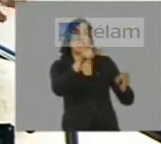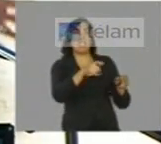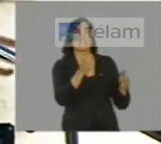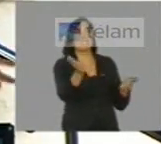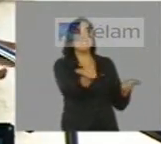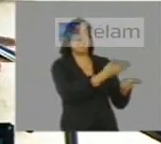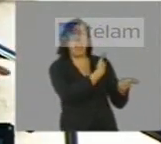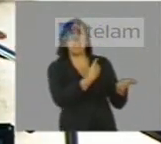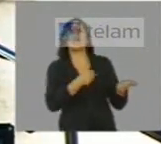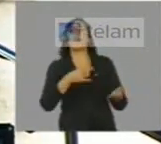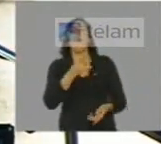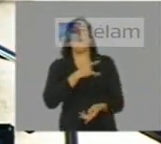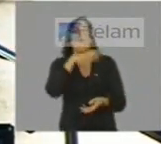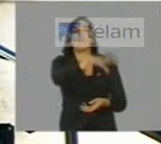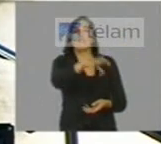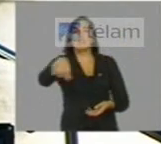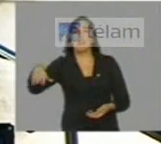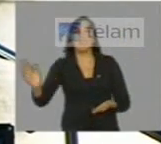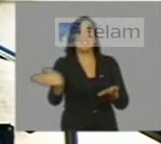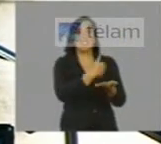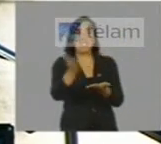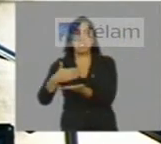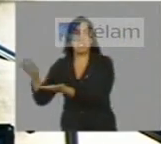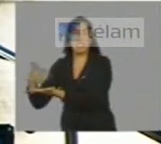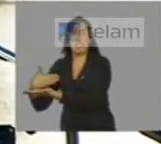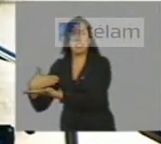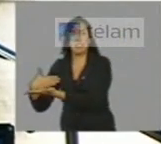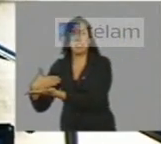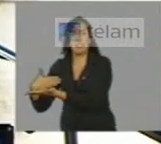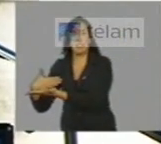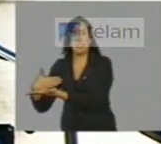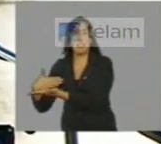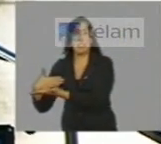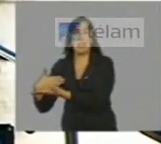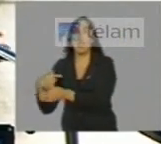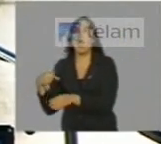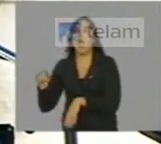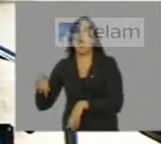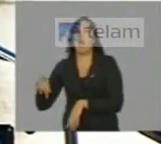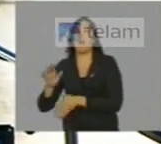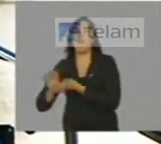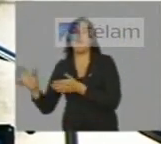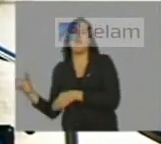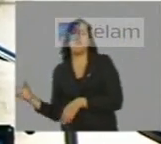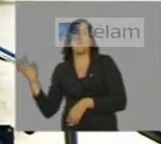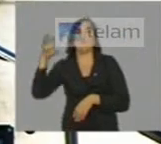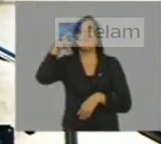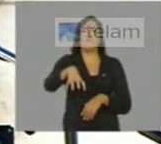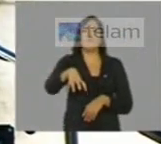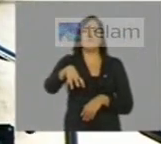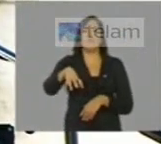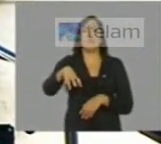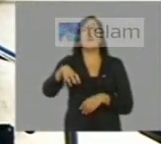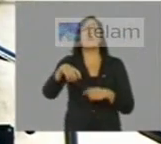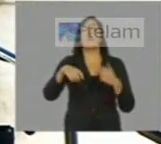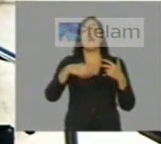saquen universidades o sistema universitario, pongan algún poder que es el tercer poder después del